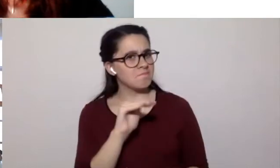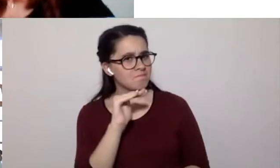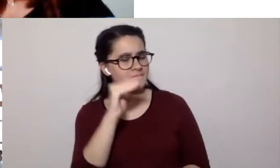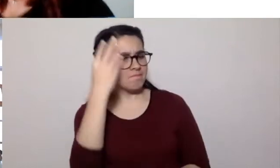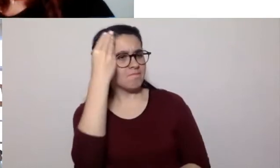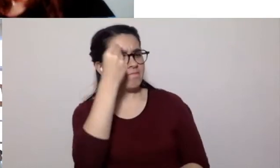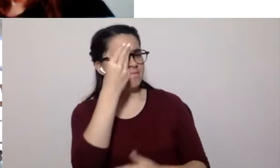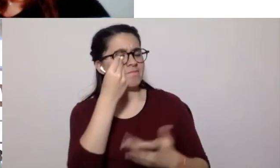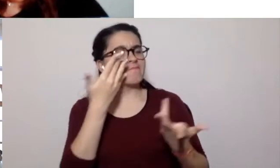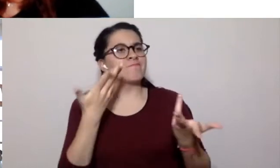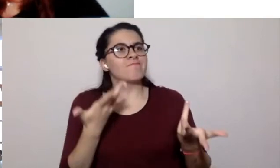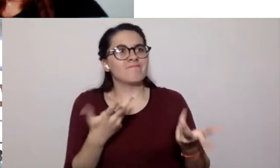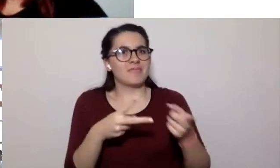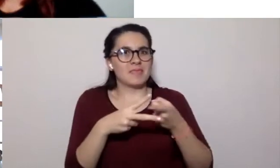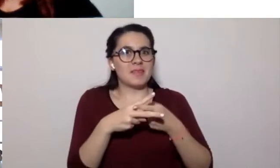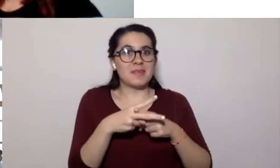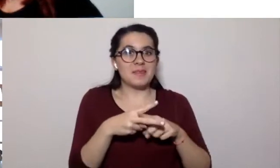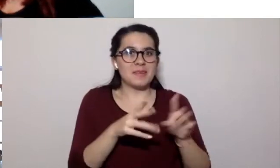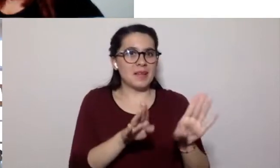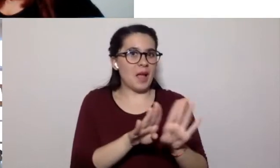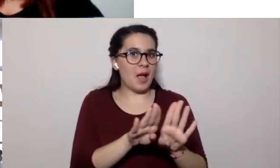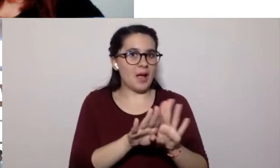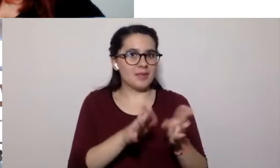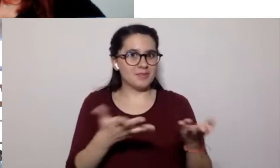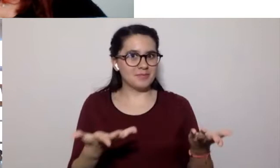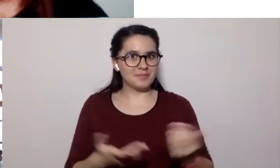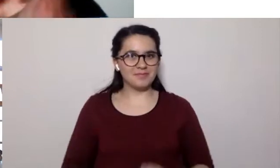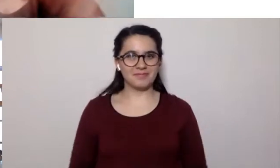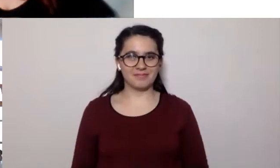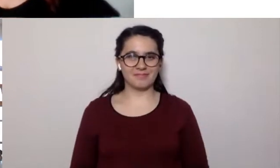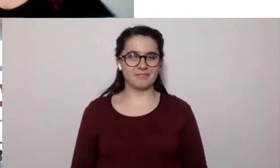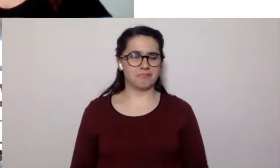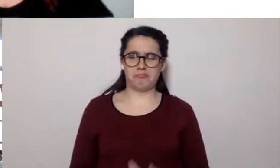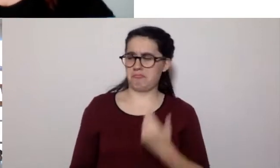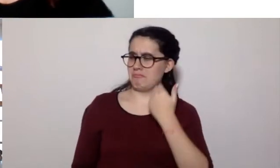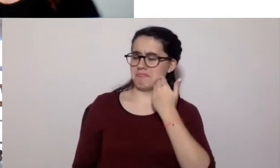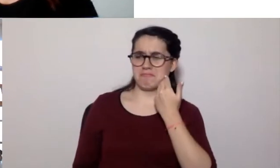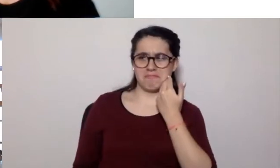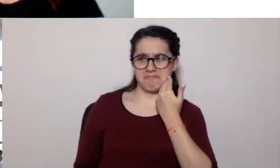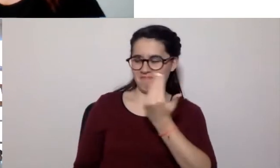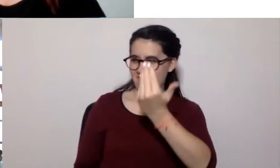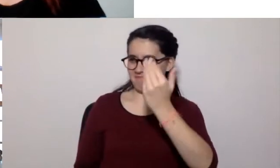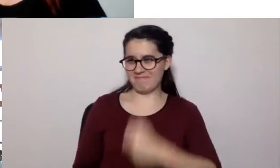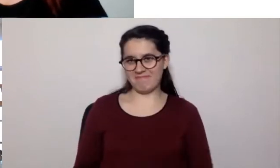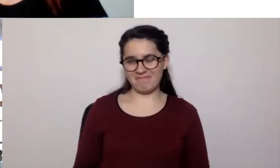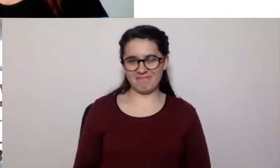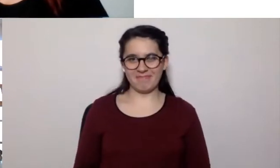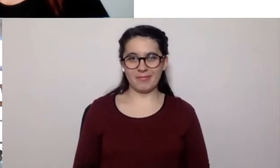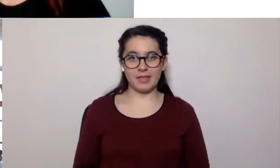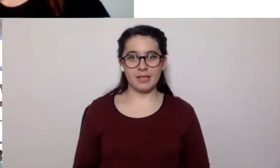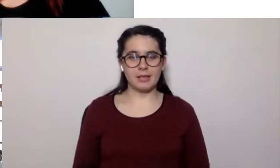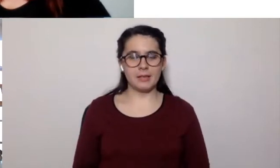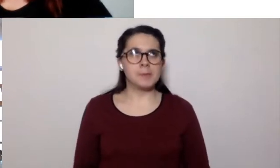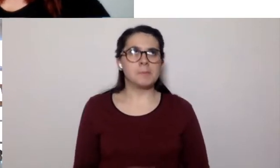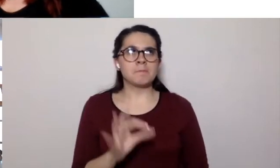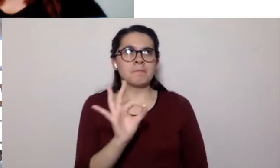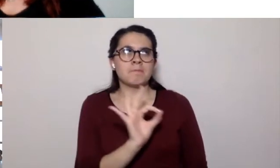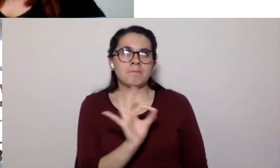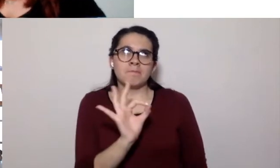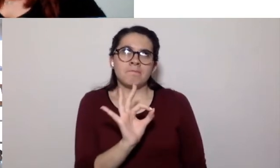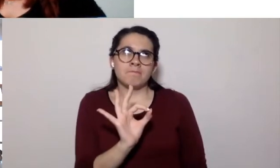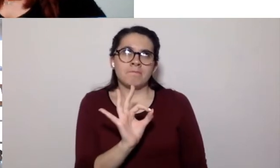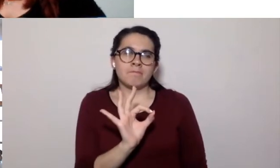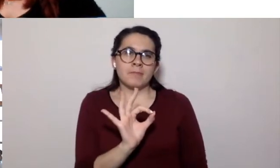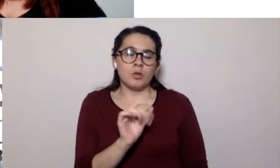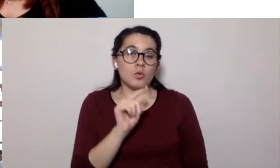dónde comenzamos? Donde tú quieras, Anabel. Mira, creo que